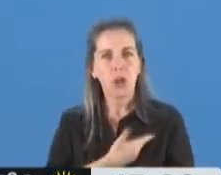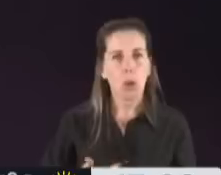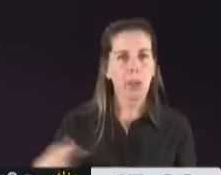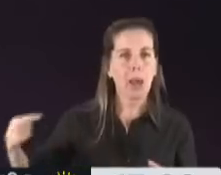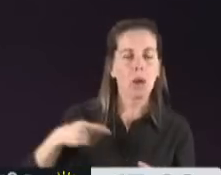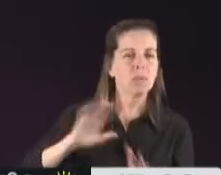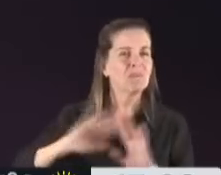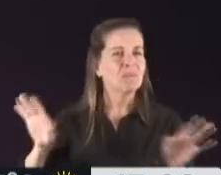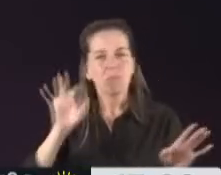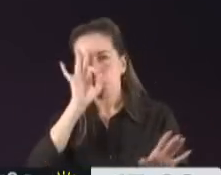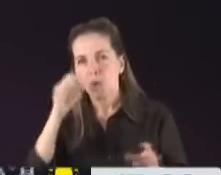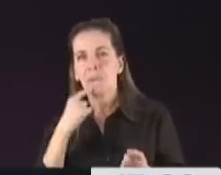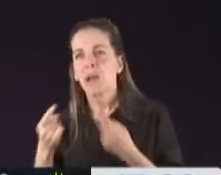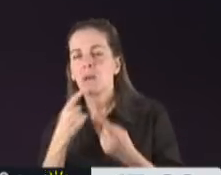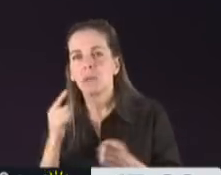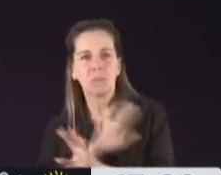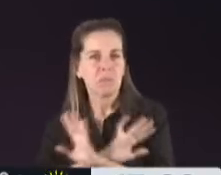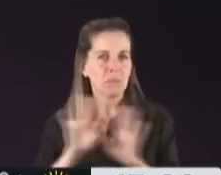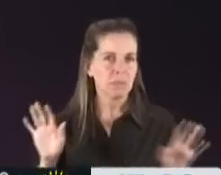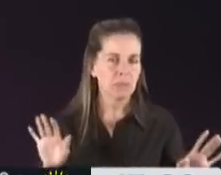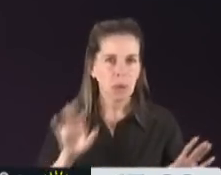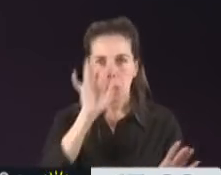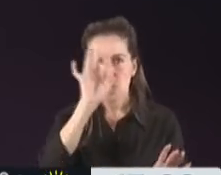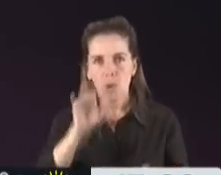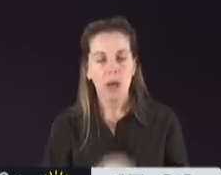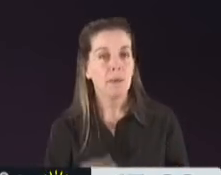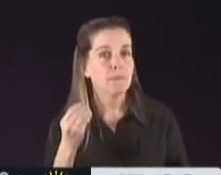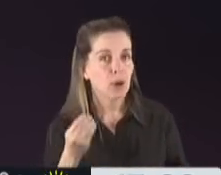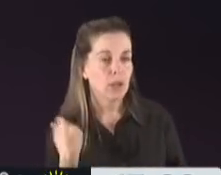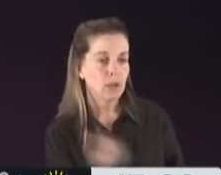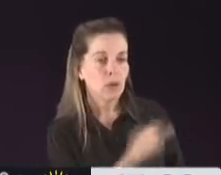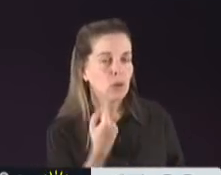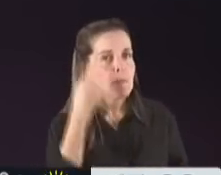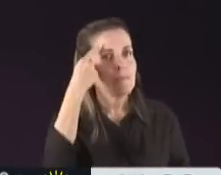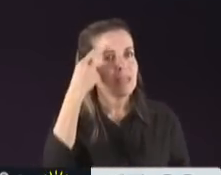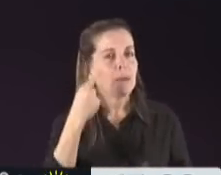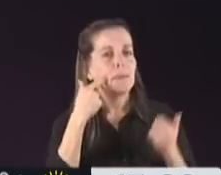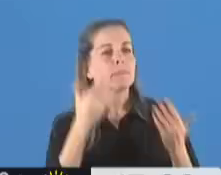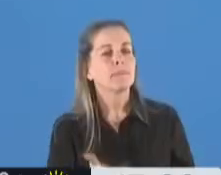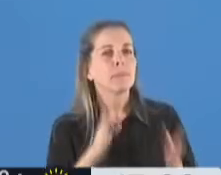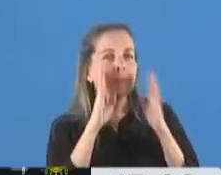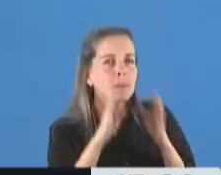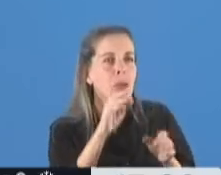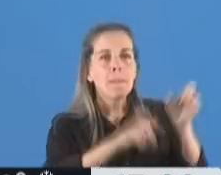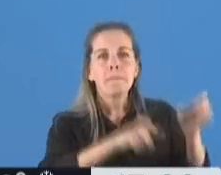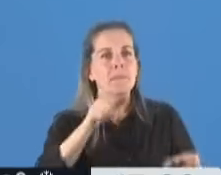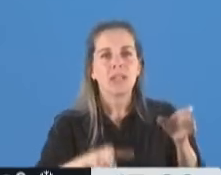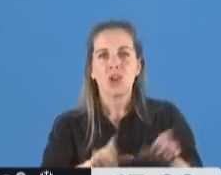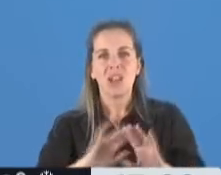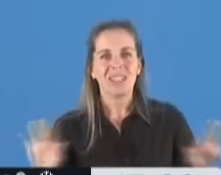lejos. Nunca, nunca. ¿Por qué? Porque lo que pensábamos era en la gente, en los que viven